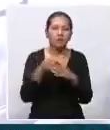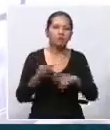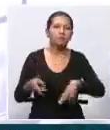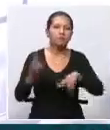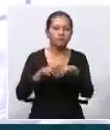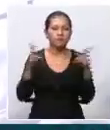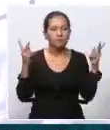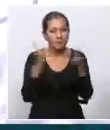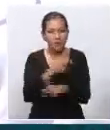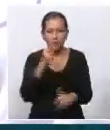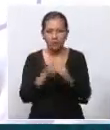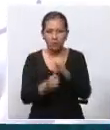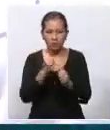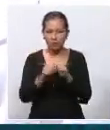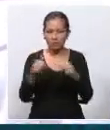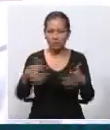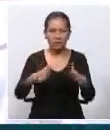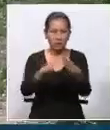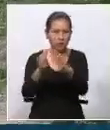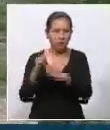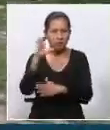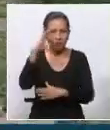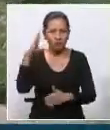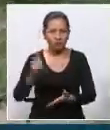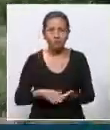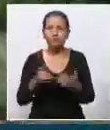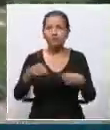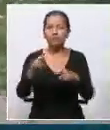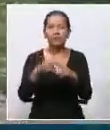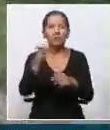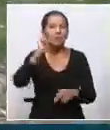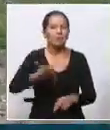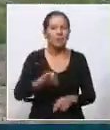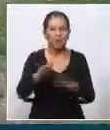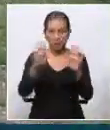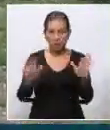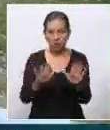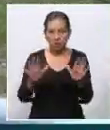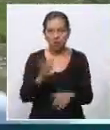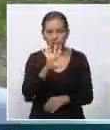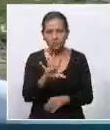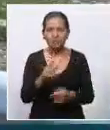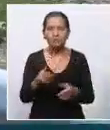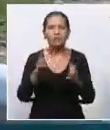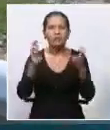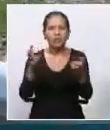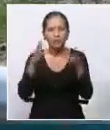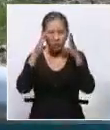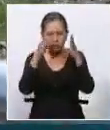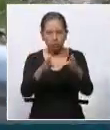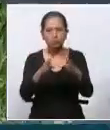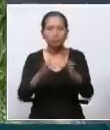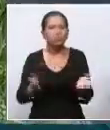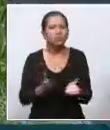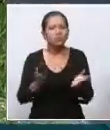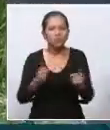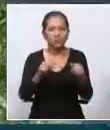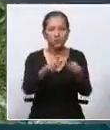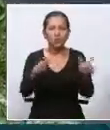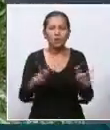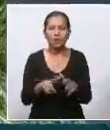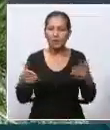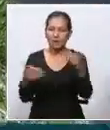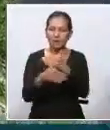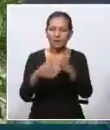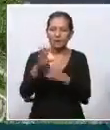grandes magnitudes a la ciudad de Cochabamba. Para este domingo 5 se tiene programado que el punto de concentración será en las intersecciones de la avenida